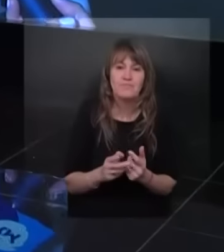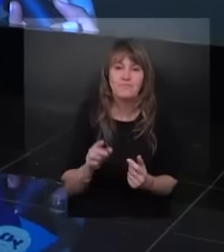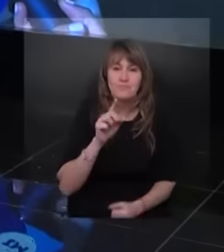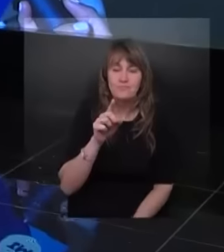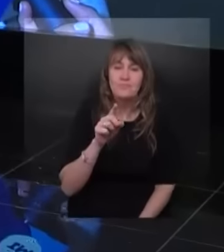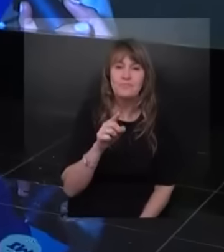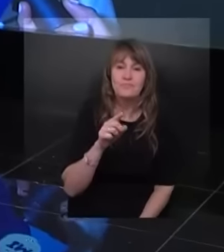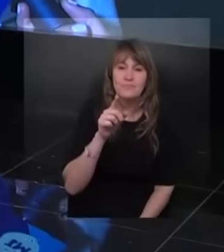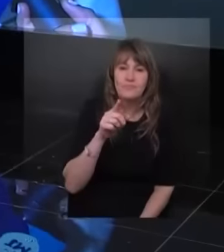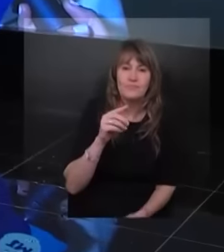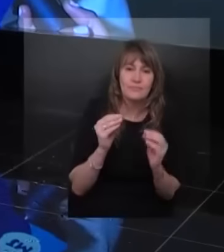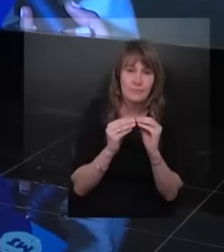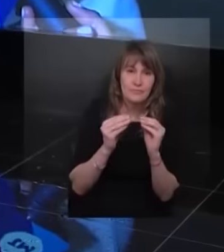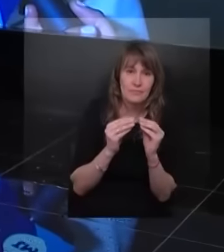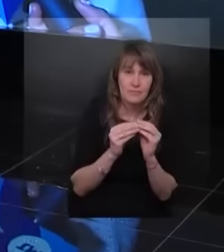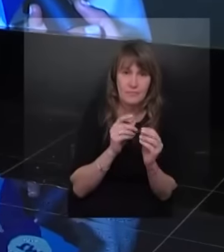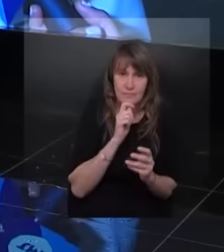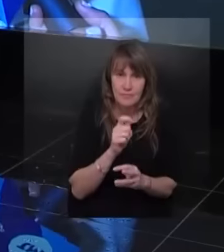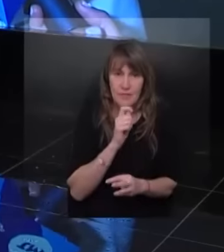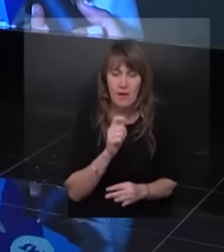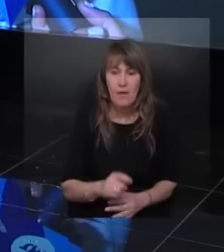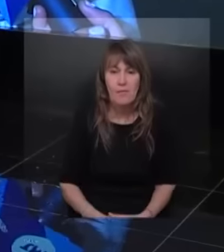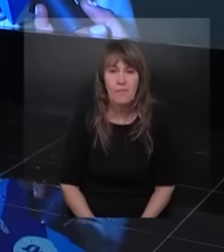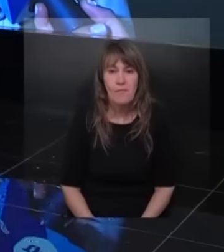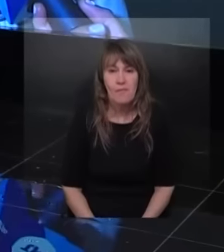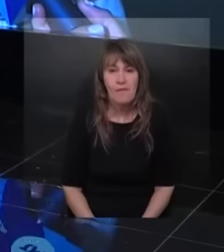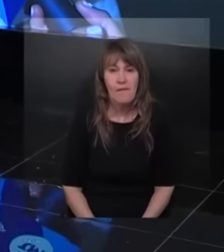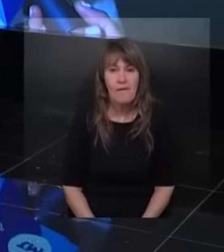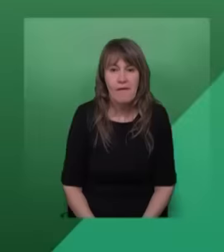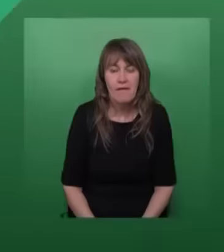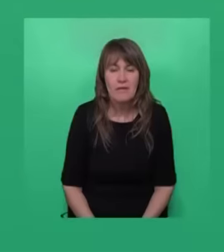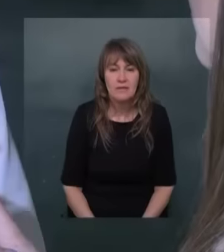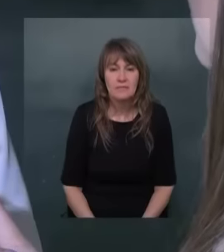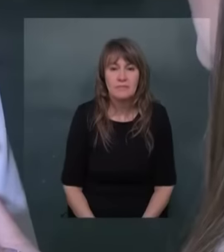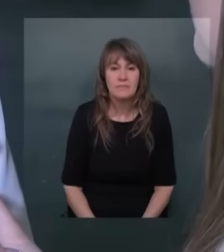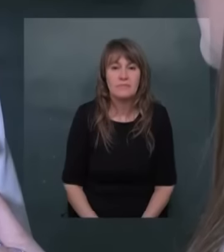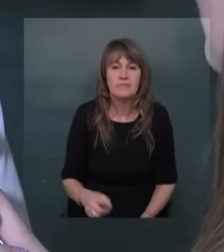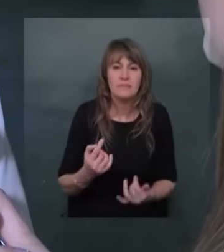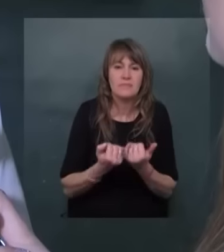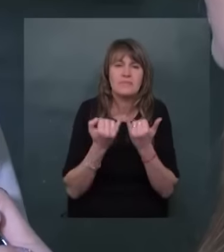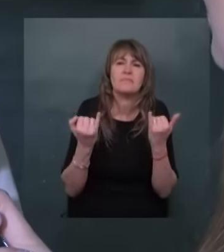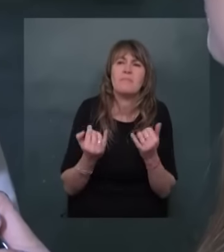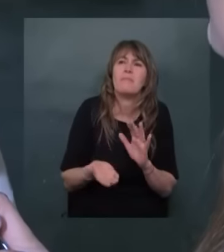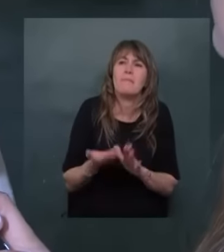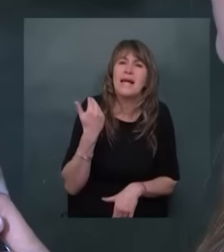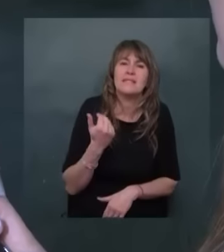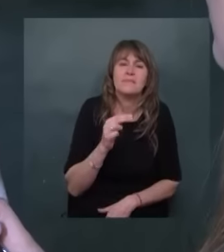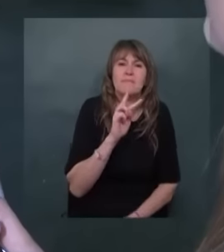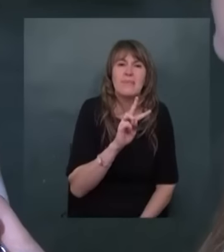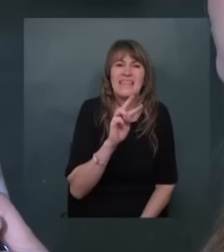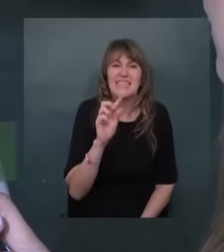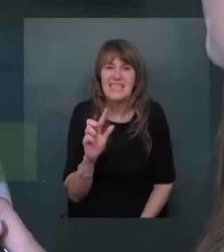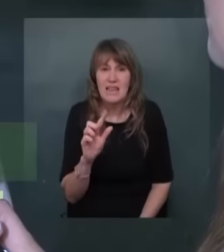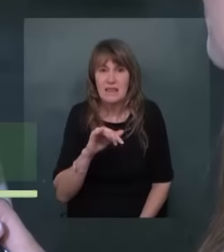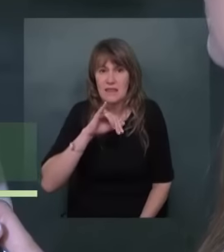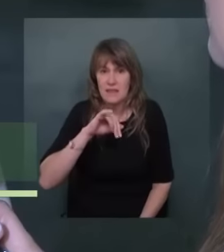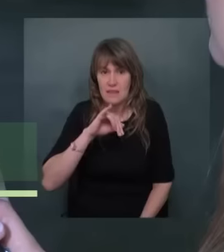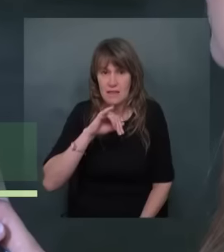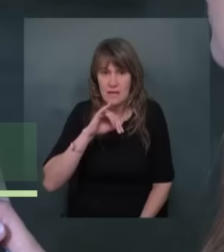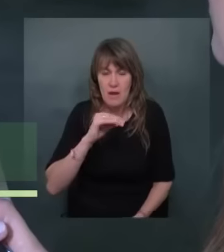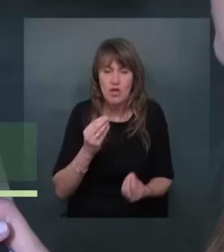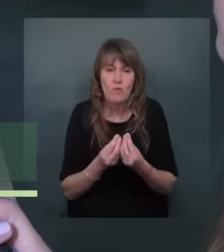breu y ahora escuchamos el día que tuvimos mayor cantidad de reportes fue el 27 de mayo que fue un